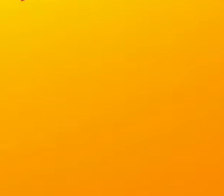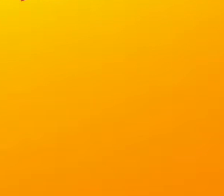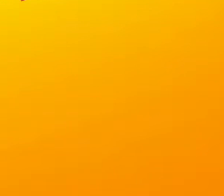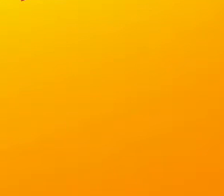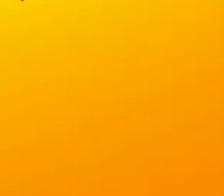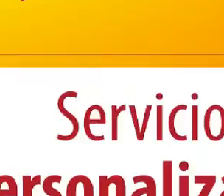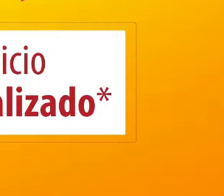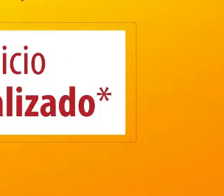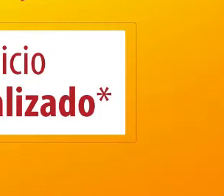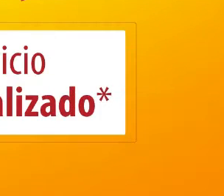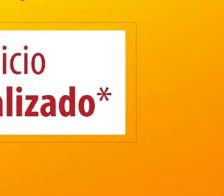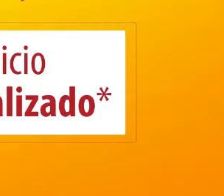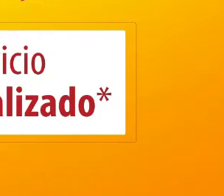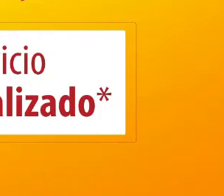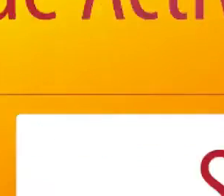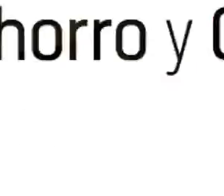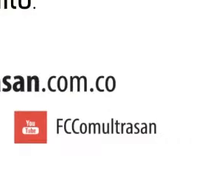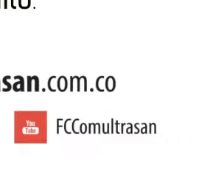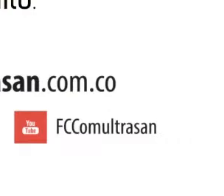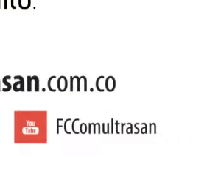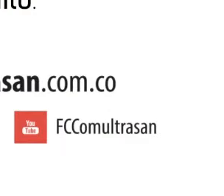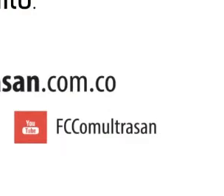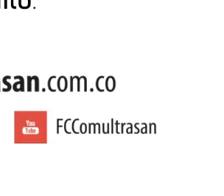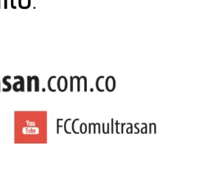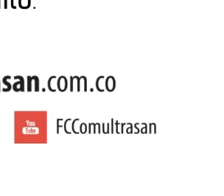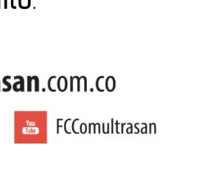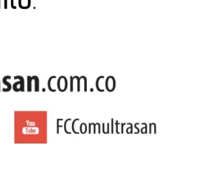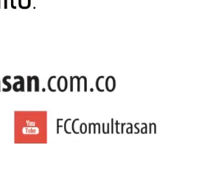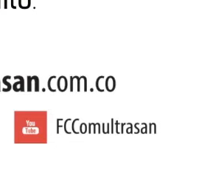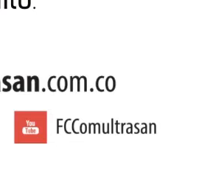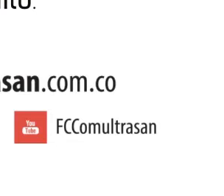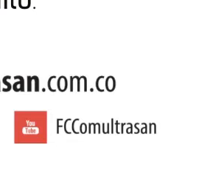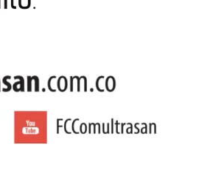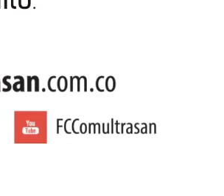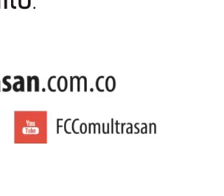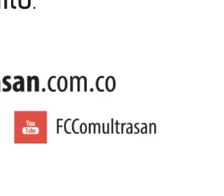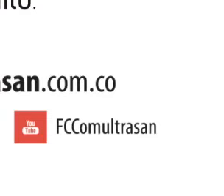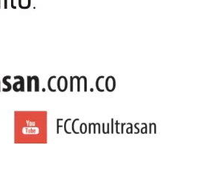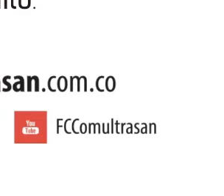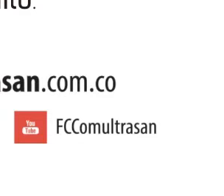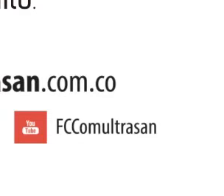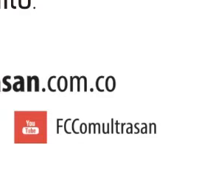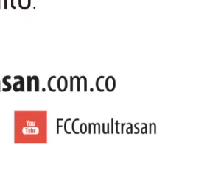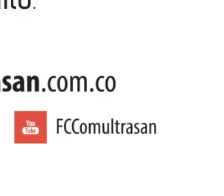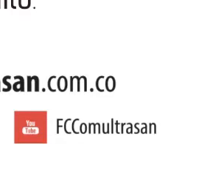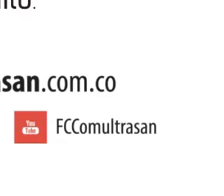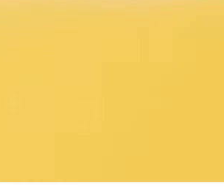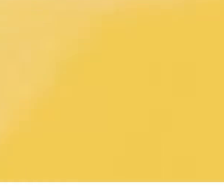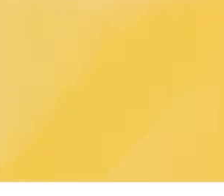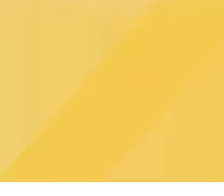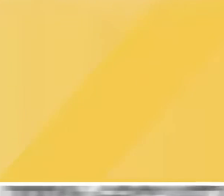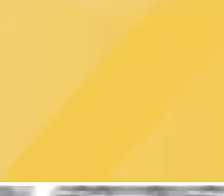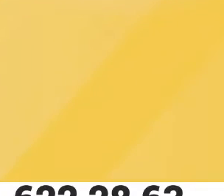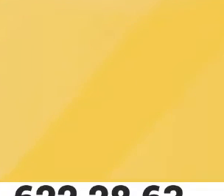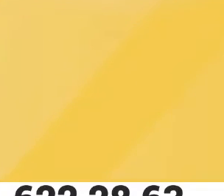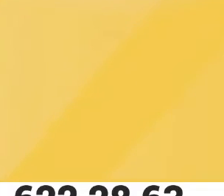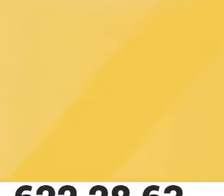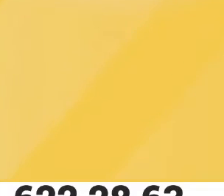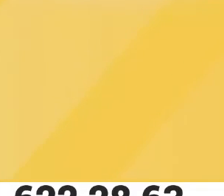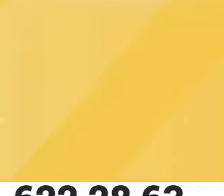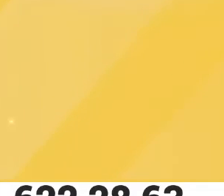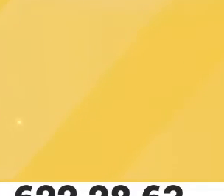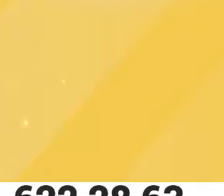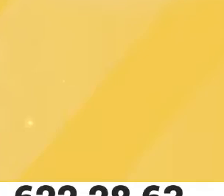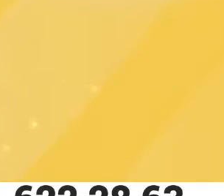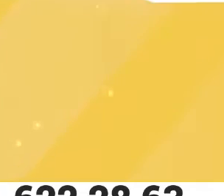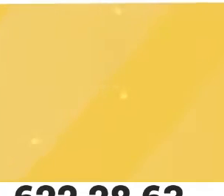tasas especiales, servicio personalizado. Financiera como Ultrasan, cooperativa especializada en ahorro y crédito. Sea un profesional de